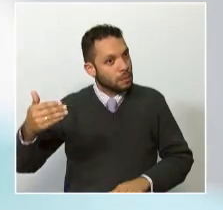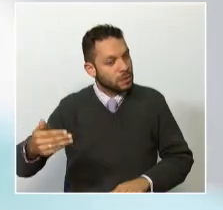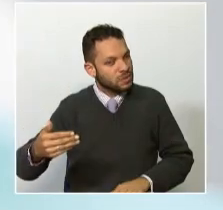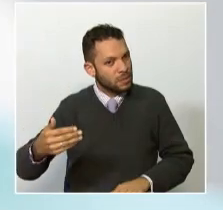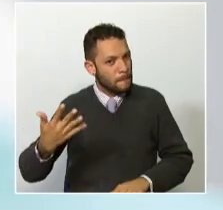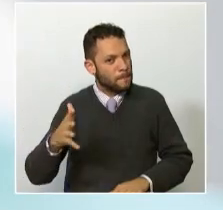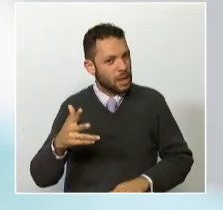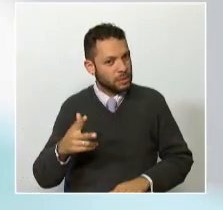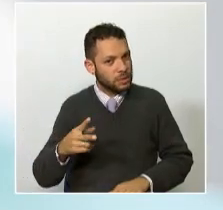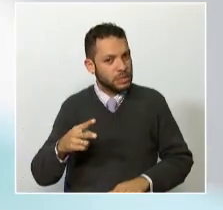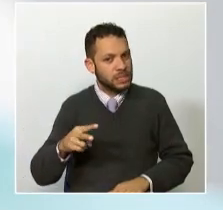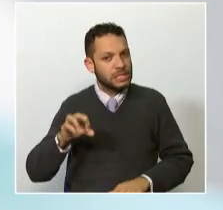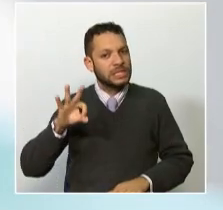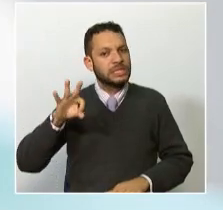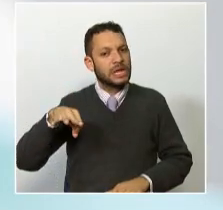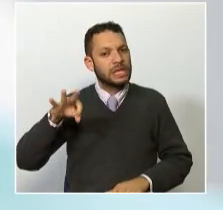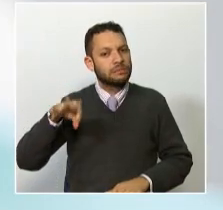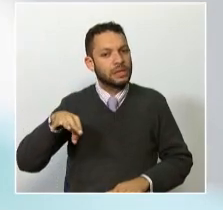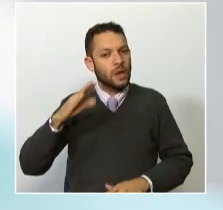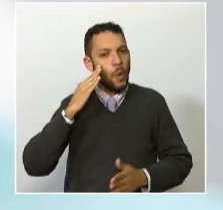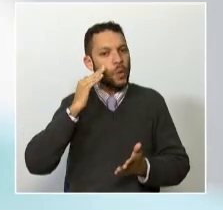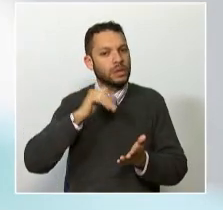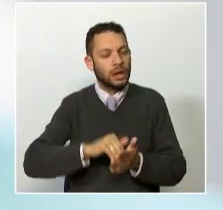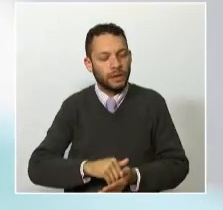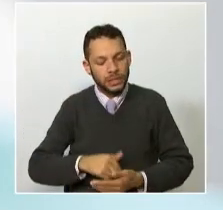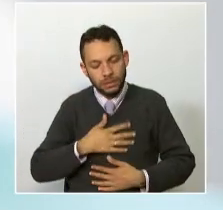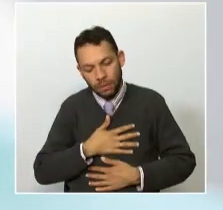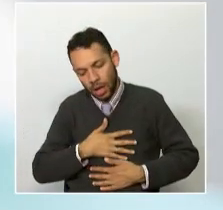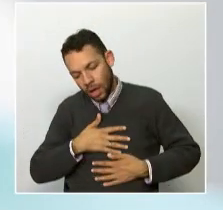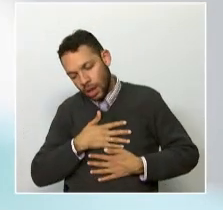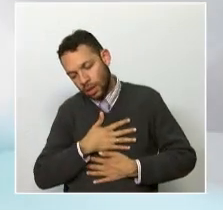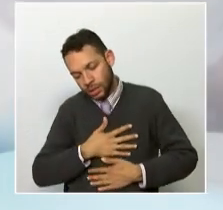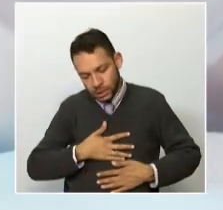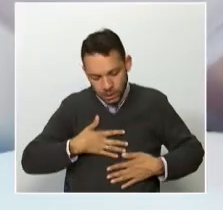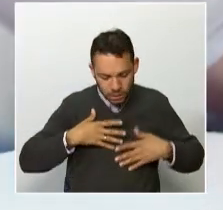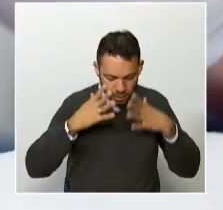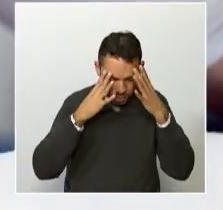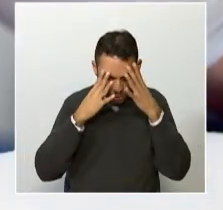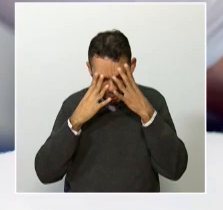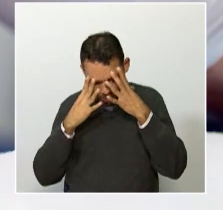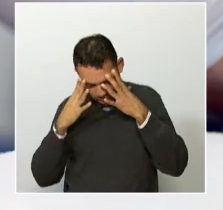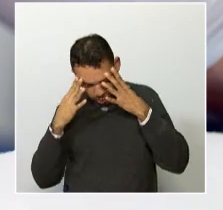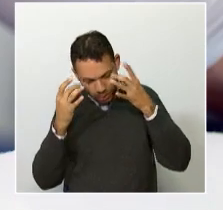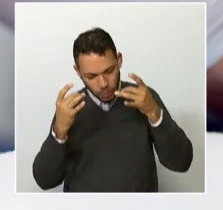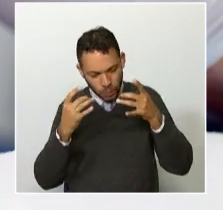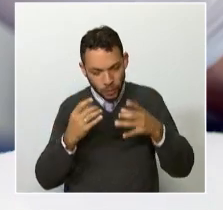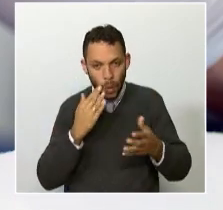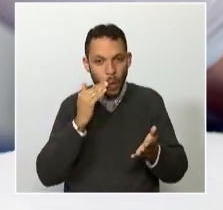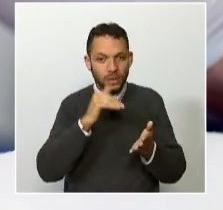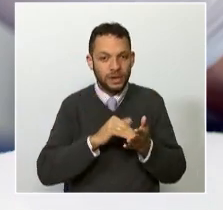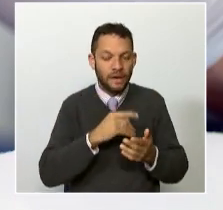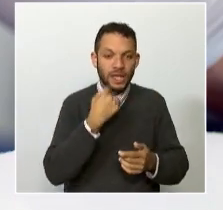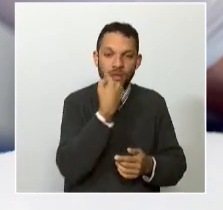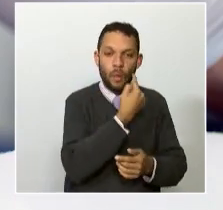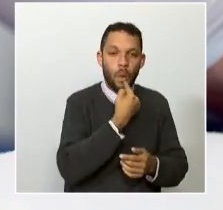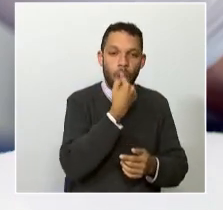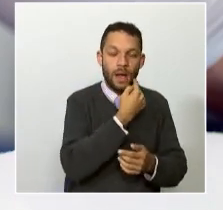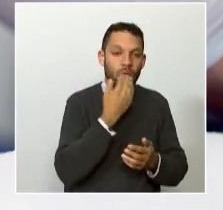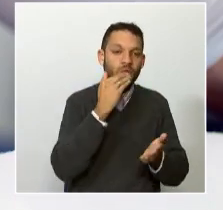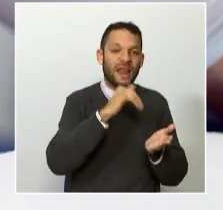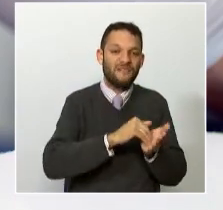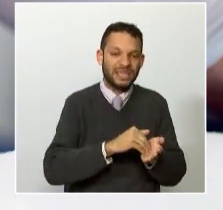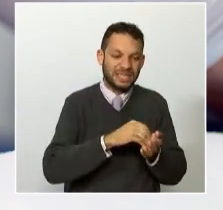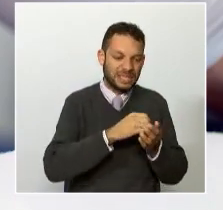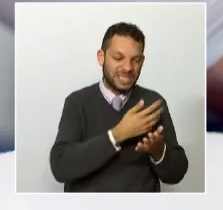menos unos 2, 3 meses vengo otra vez con la molestia y me he dado cuenta que es que estoy otra vez inflamada, entonces me deben hacer otra